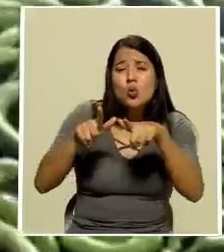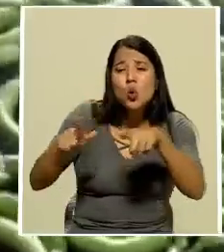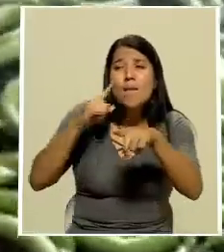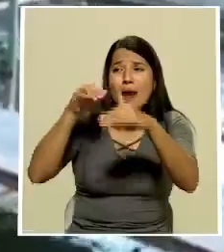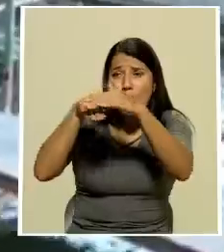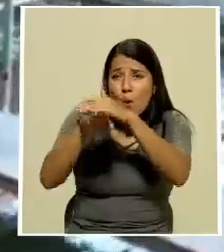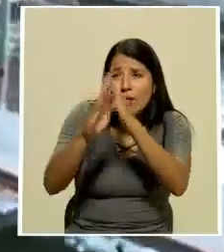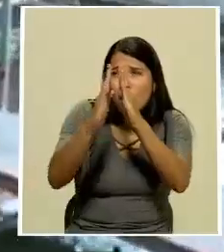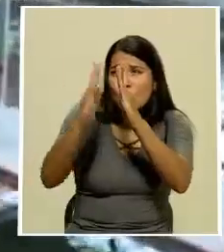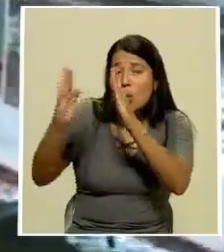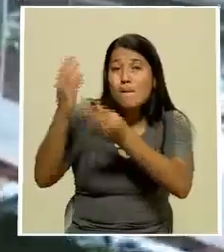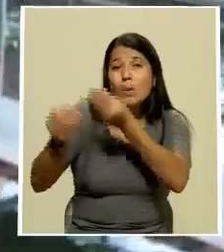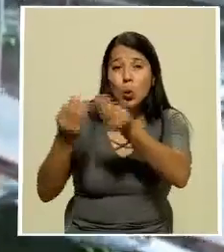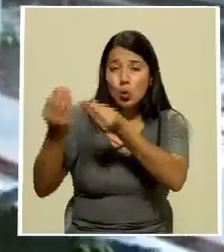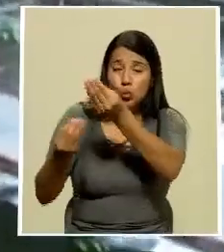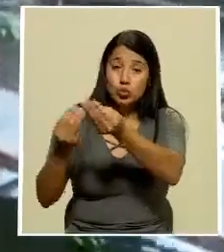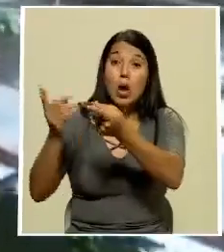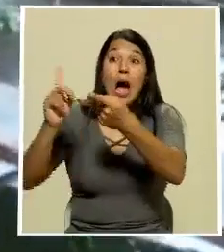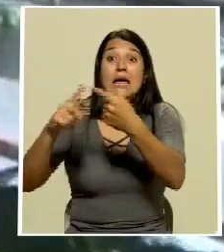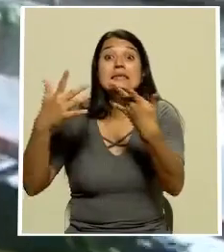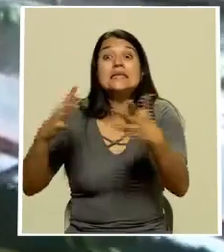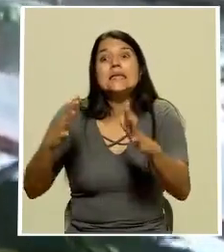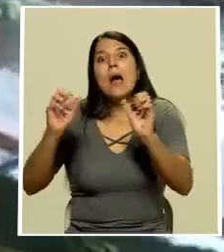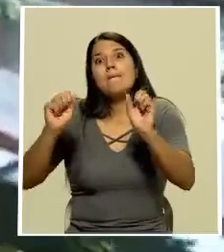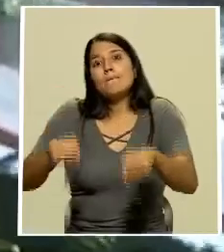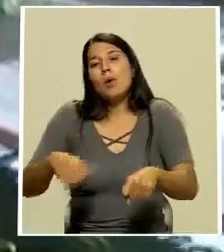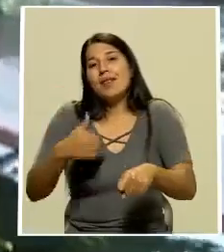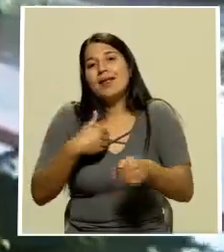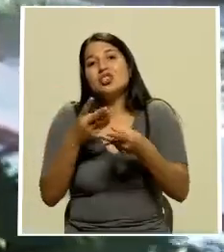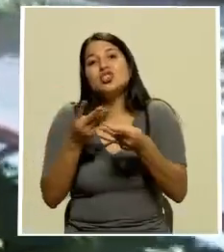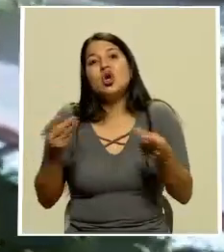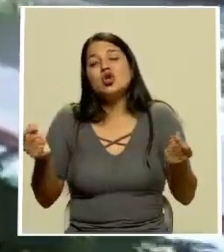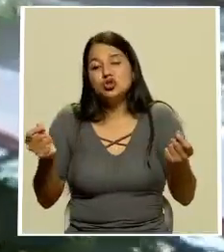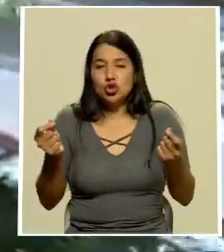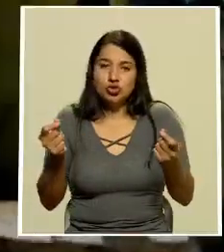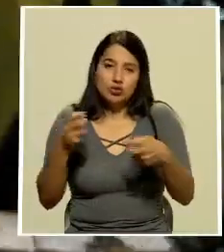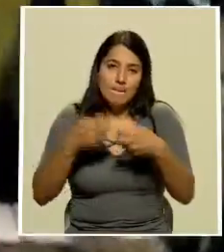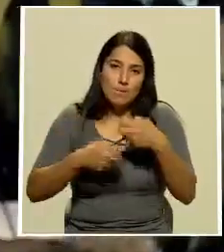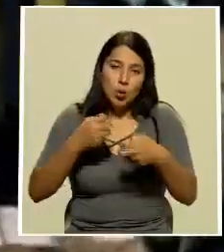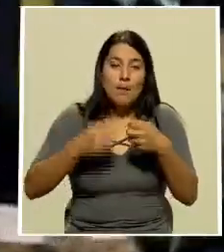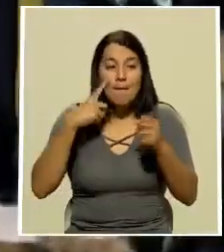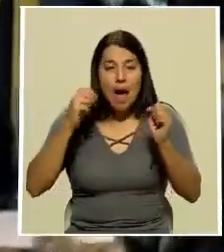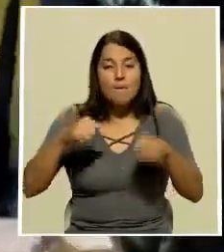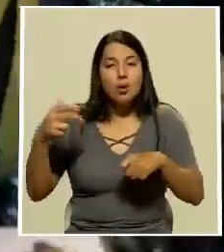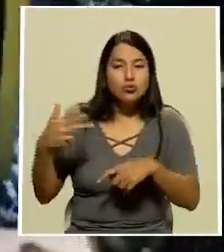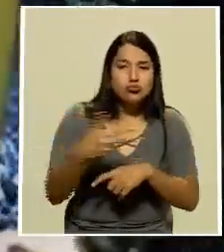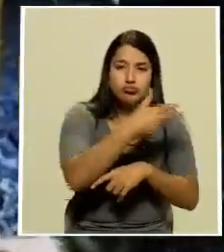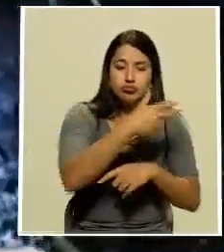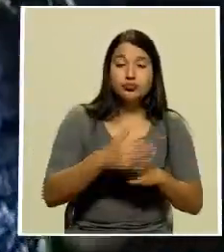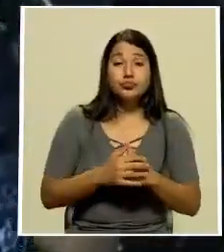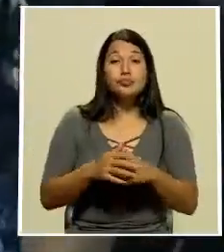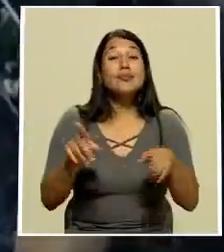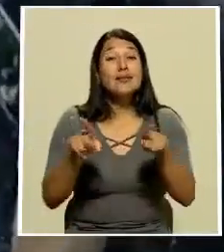almacenar sus productos mientras que se dé alguna solución a este problema en la frontera tico-panameña. También se habla